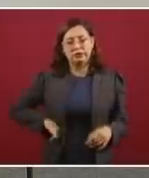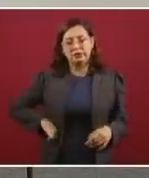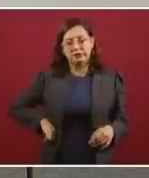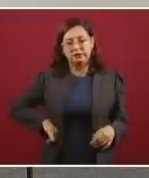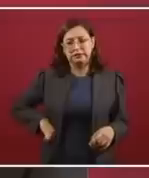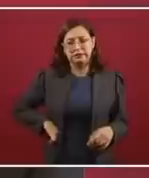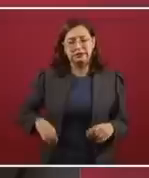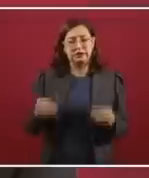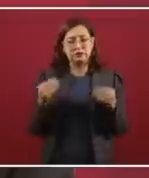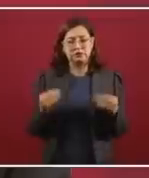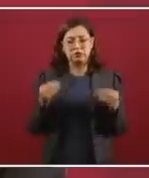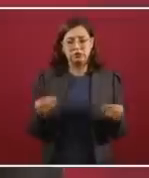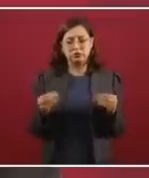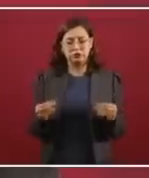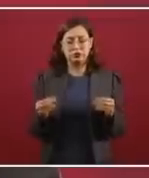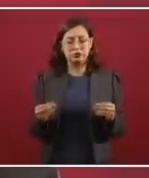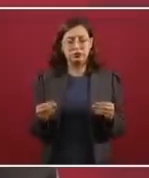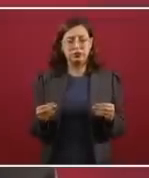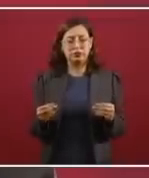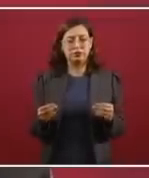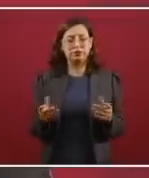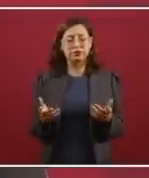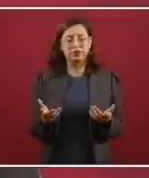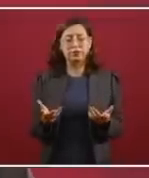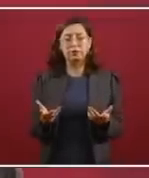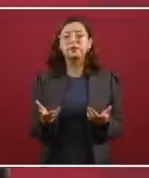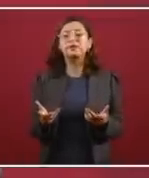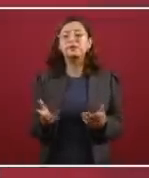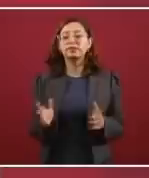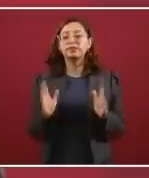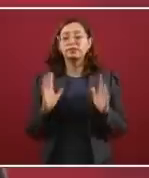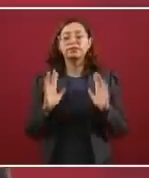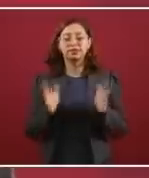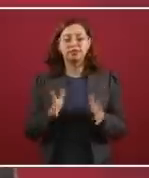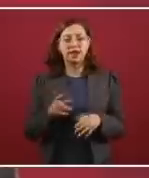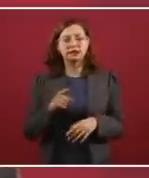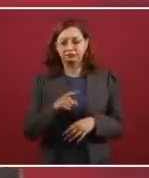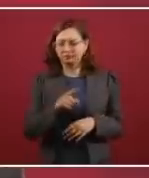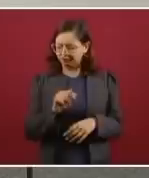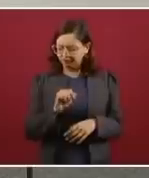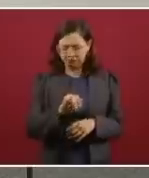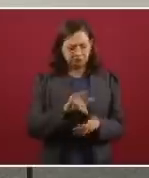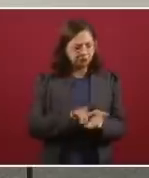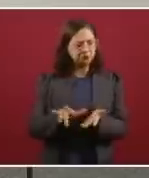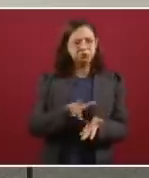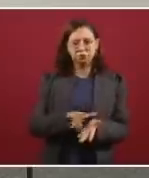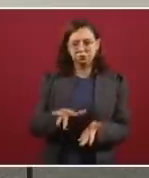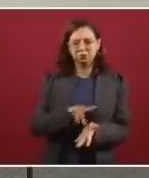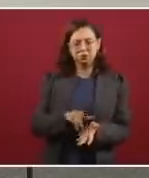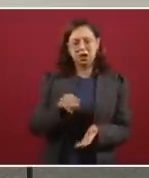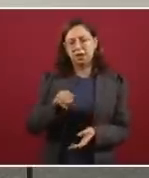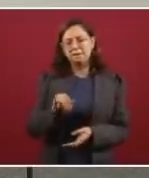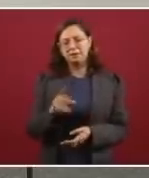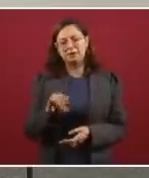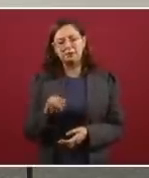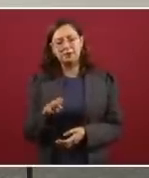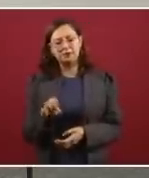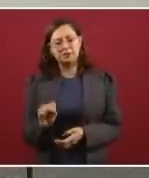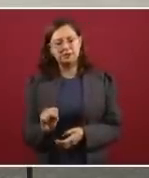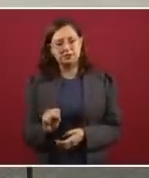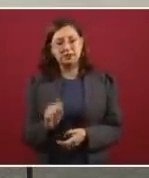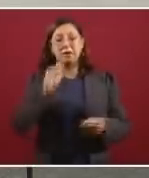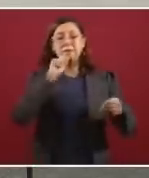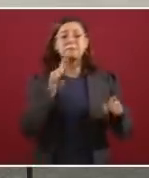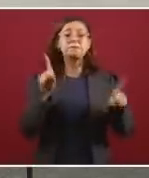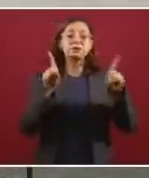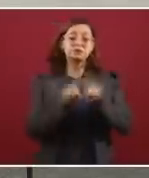pequeños. Ya tenemos la confirmación por parte de ellos de que eso va a ser así. Y los